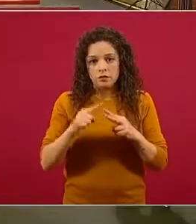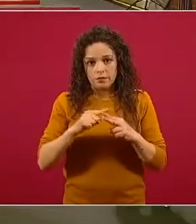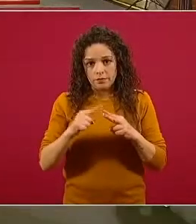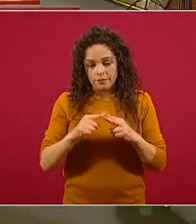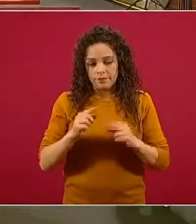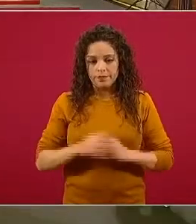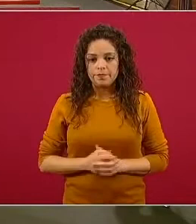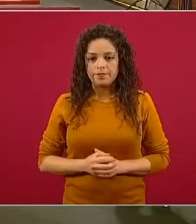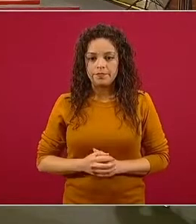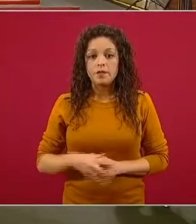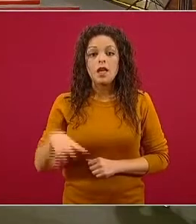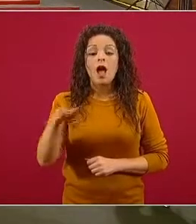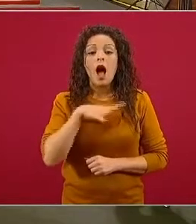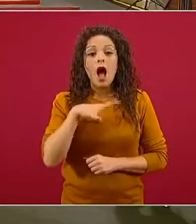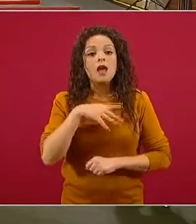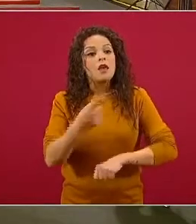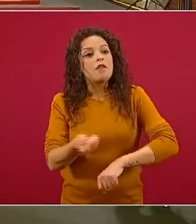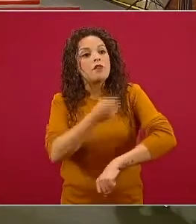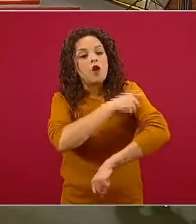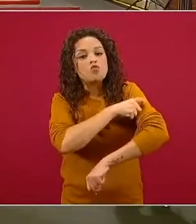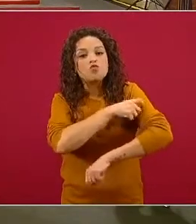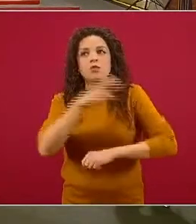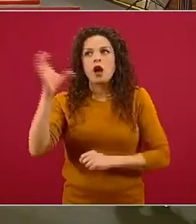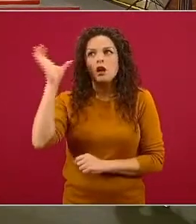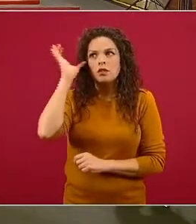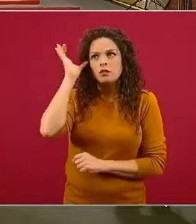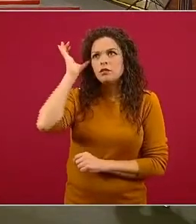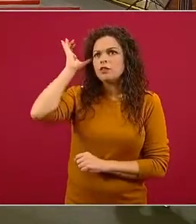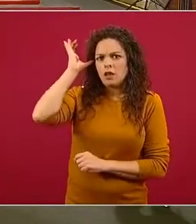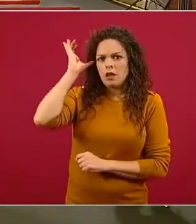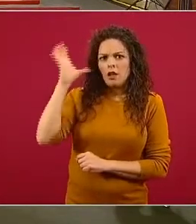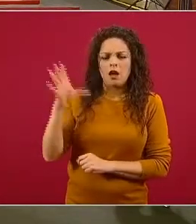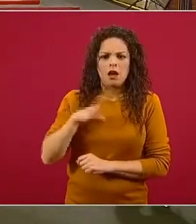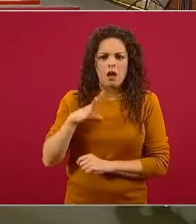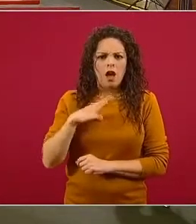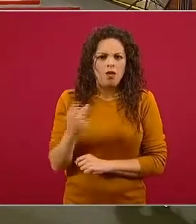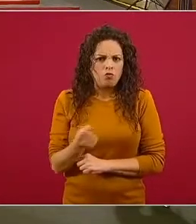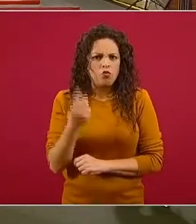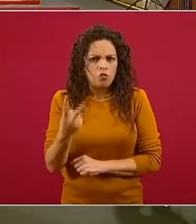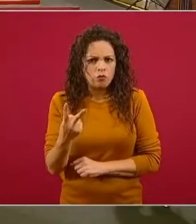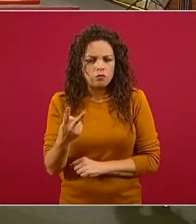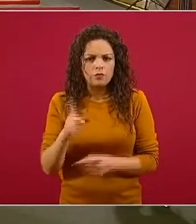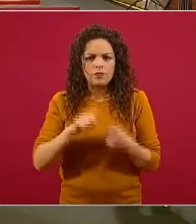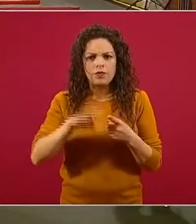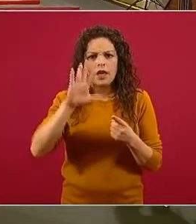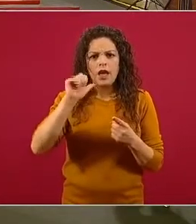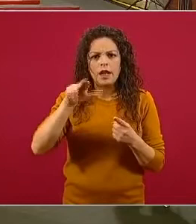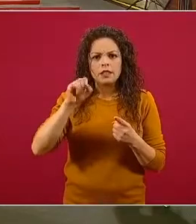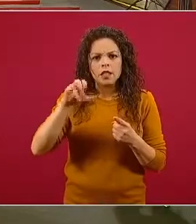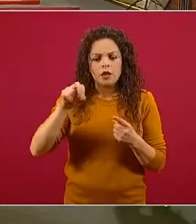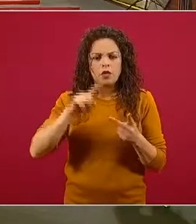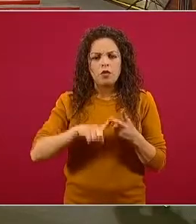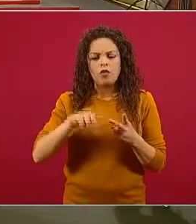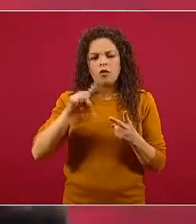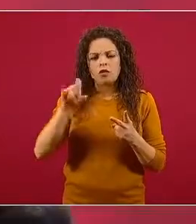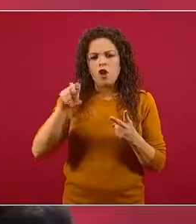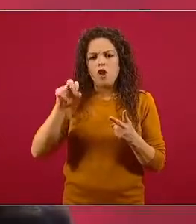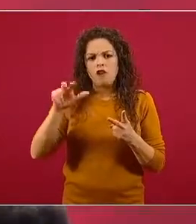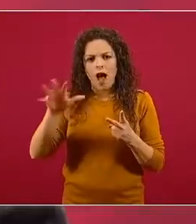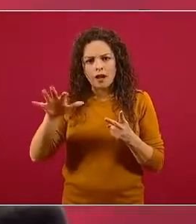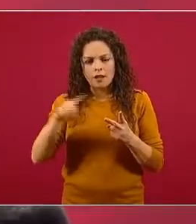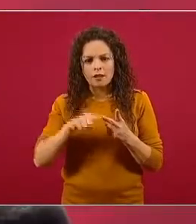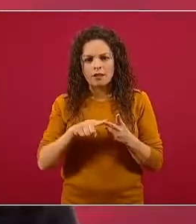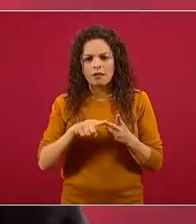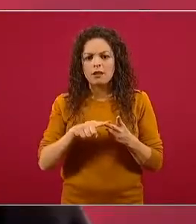Hay vacunas chinas, hay 2 productos al menos de compañías chinas, CanSino y Sinovac, que también están